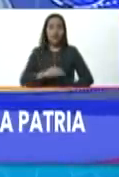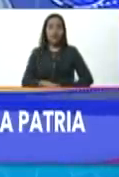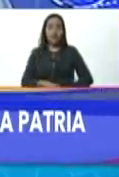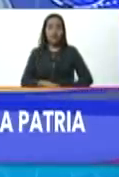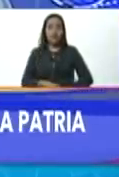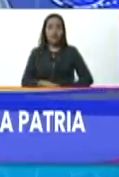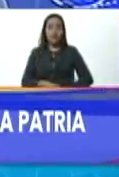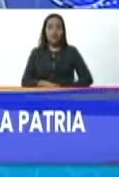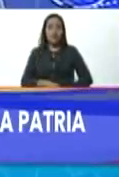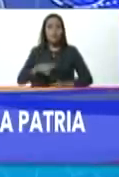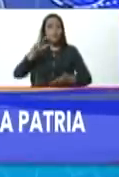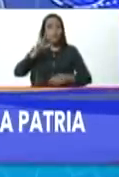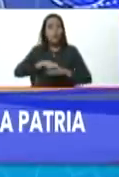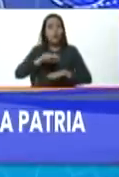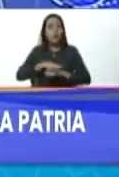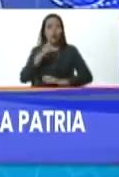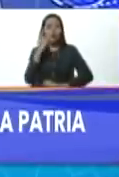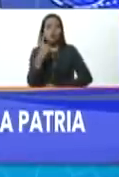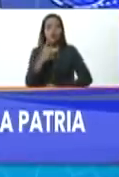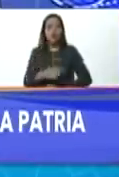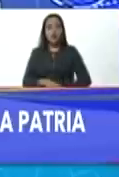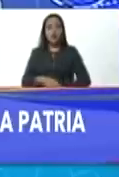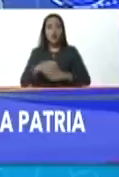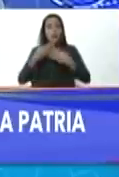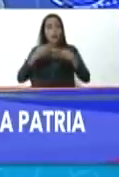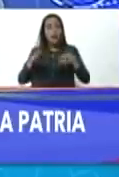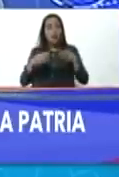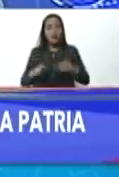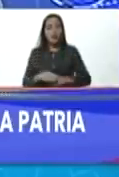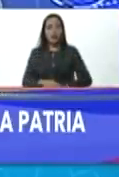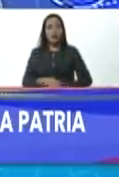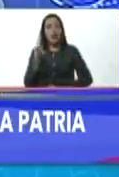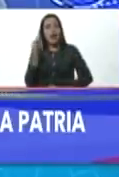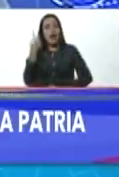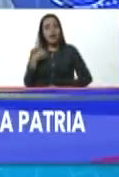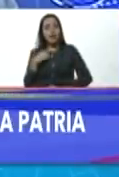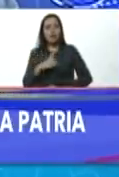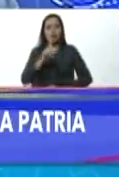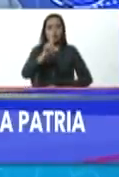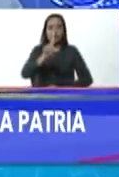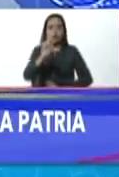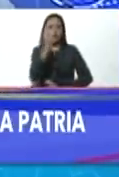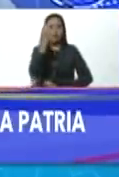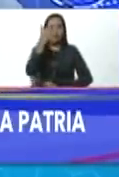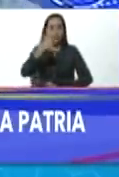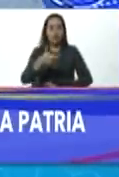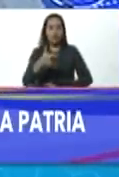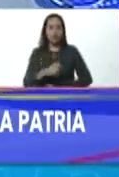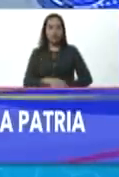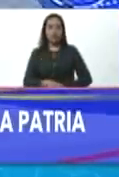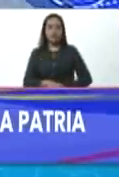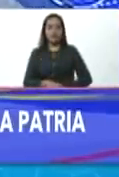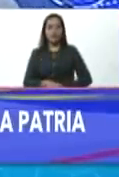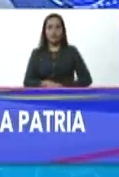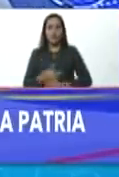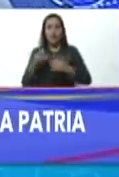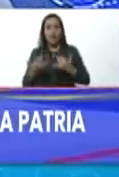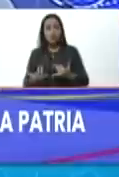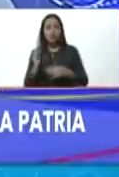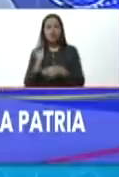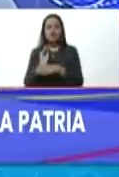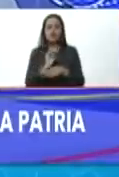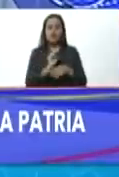Paraguay, 1 y Panamá declaró el día de ayer la presencia del primer caso de coronavirus. Así que vamos a